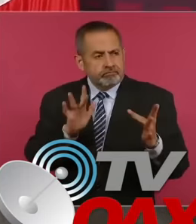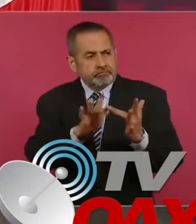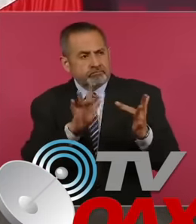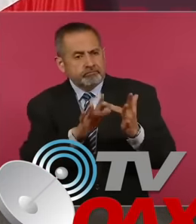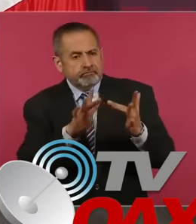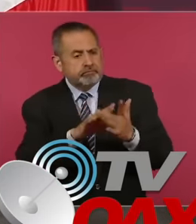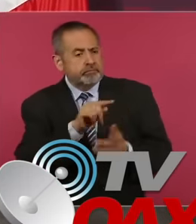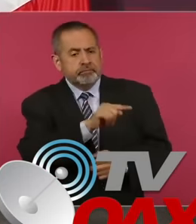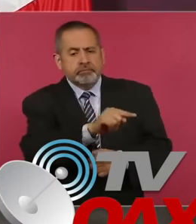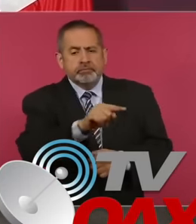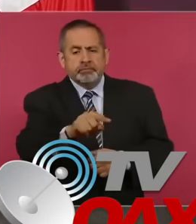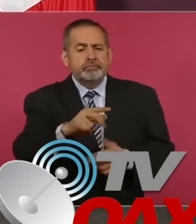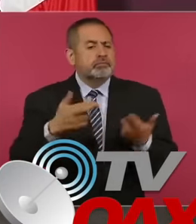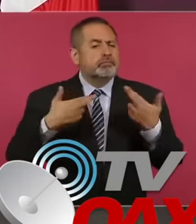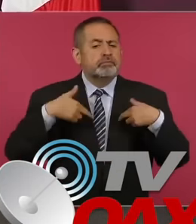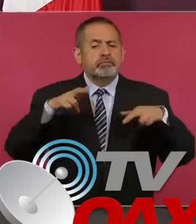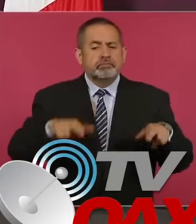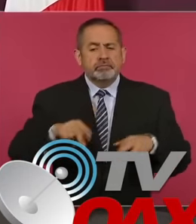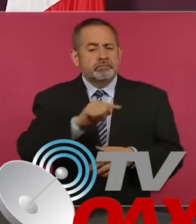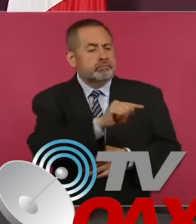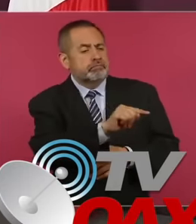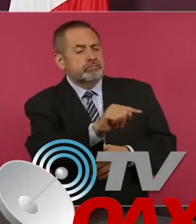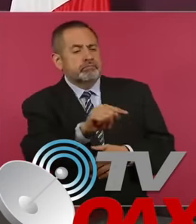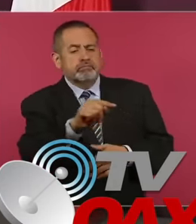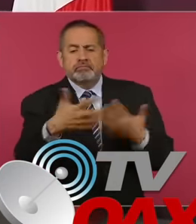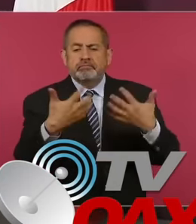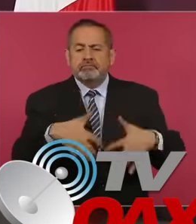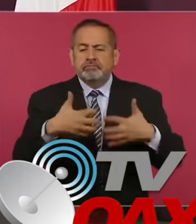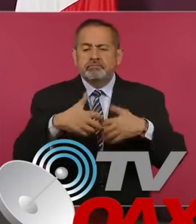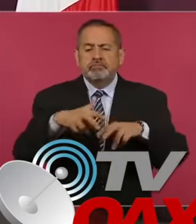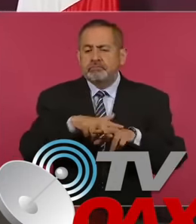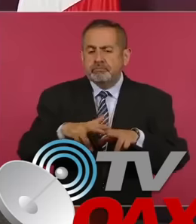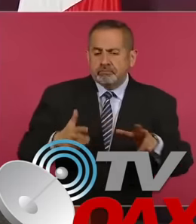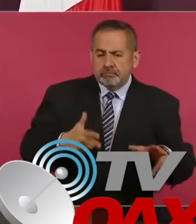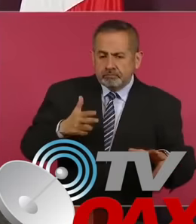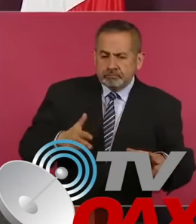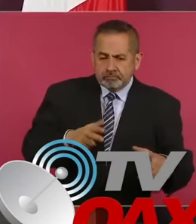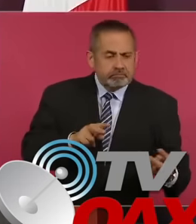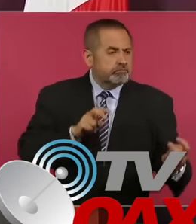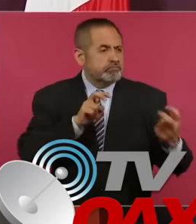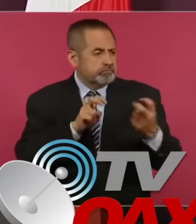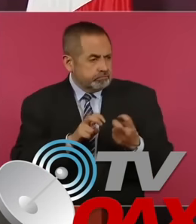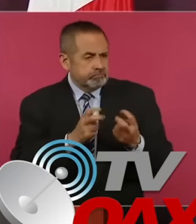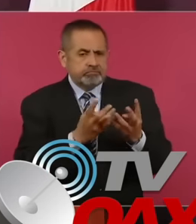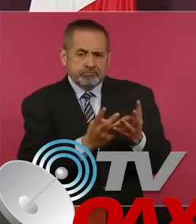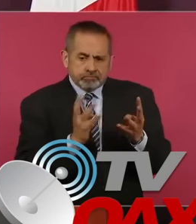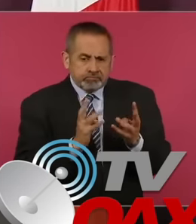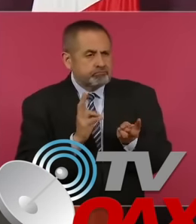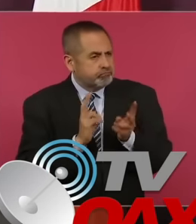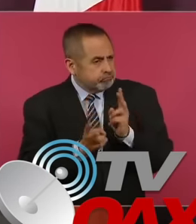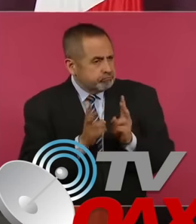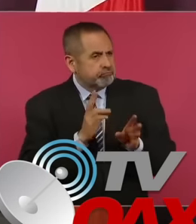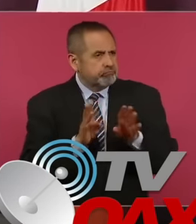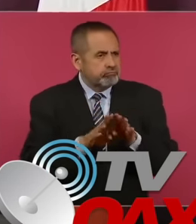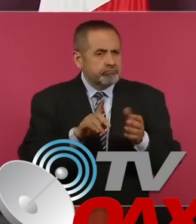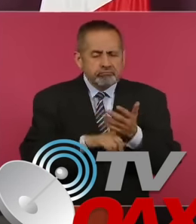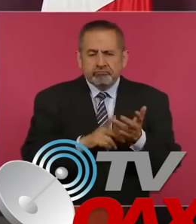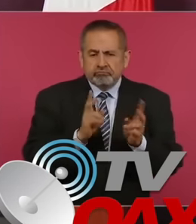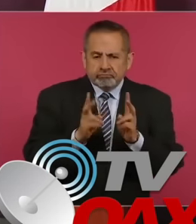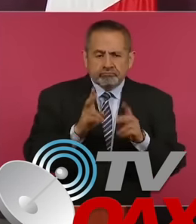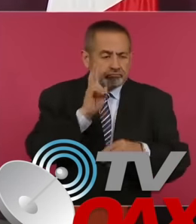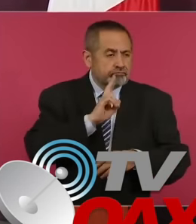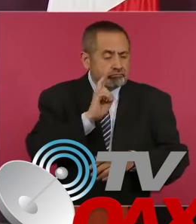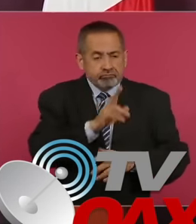representantes de las empresas ferroviarias para que se platique sobre este tema. Y